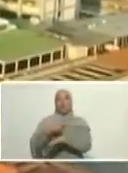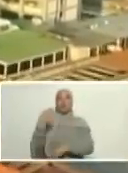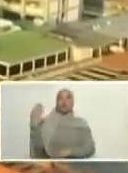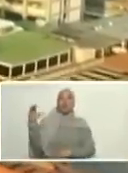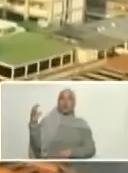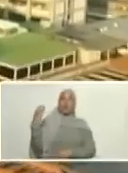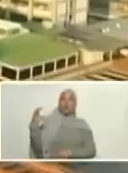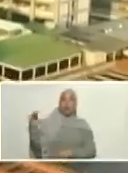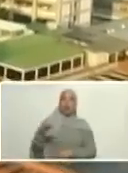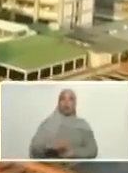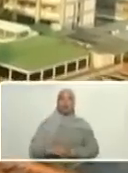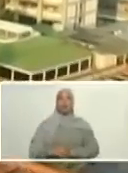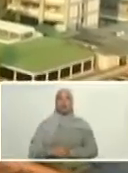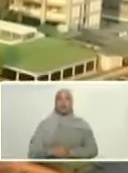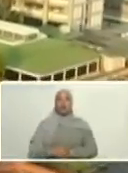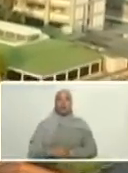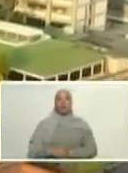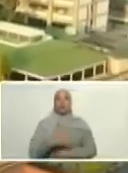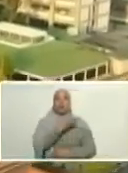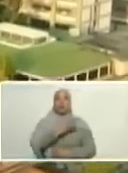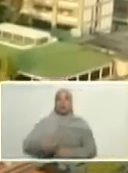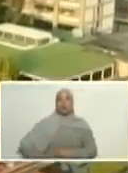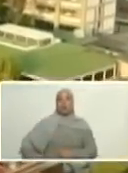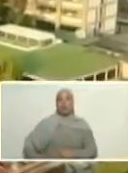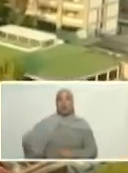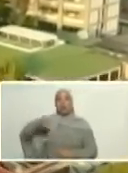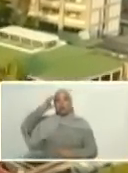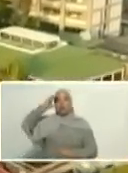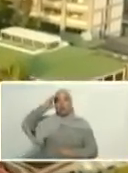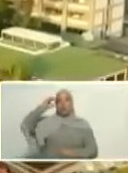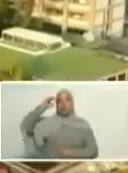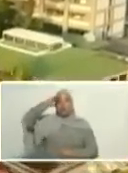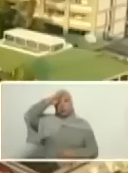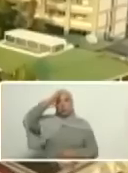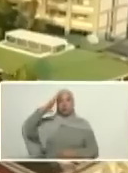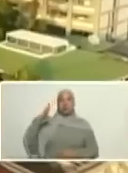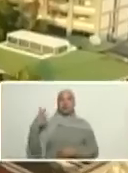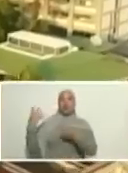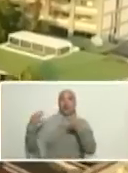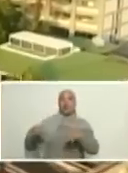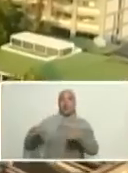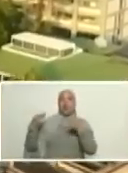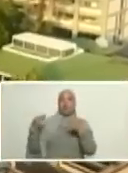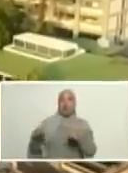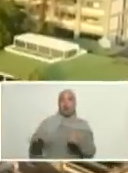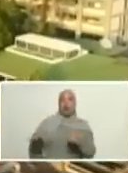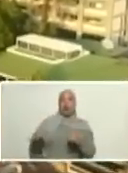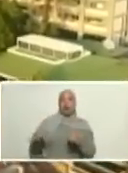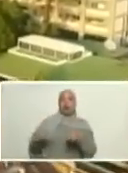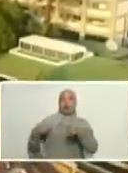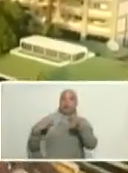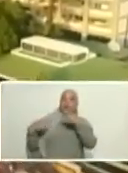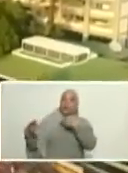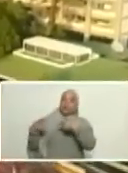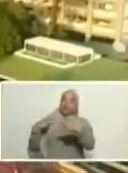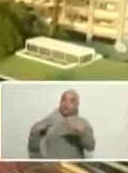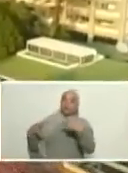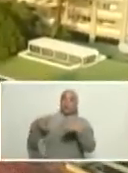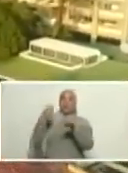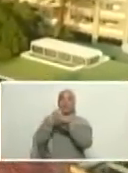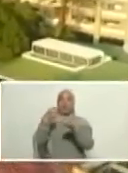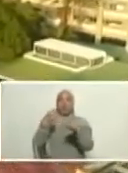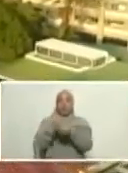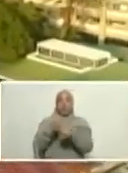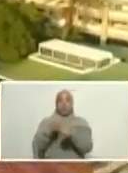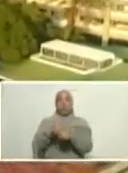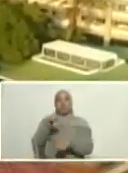Venezuela y el anhelo de los presidentes Gustavo Petro y Nicolás Maduro de avanzar en la normalización de las relaciones. Un trabajo que permite